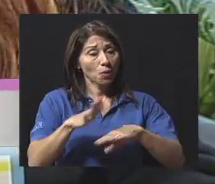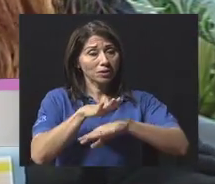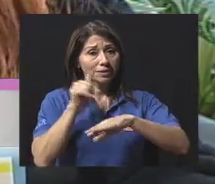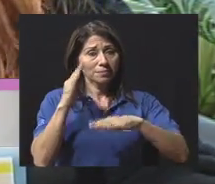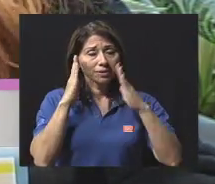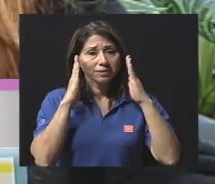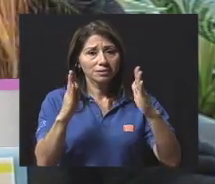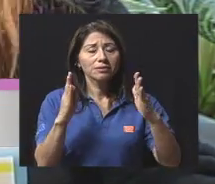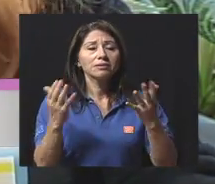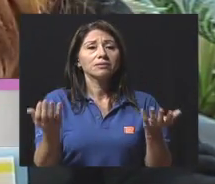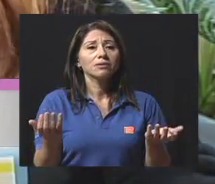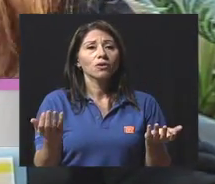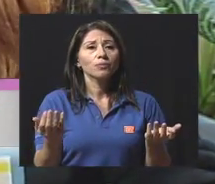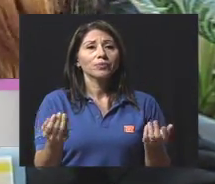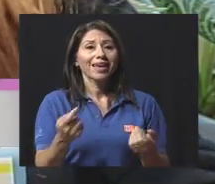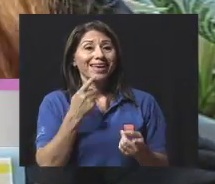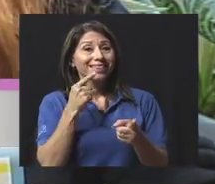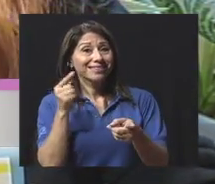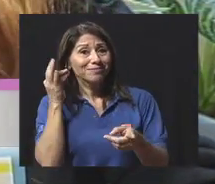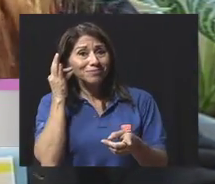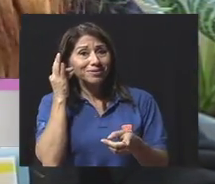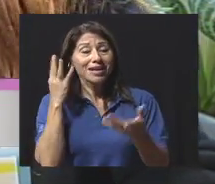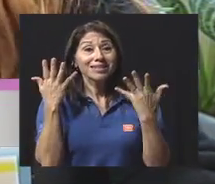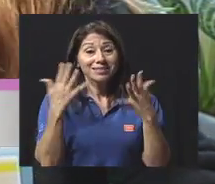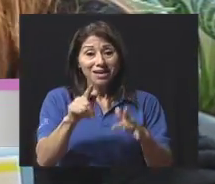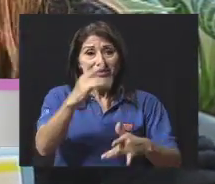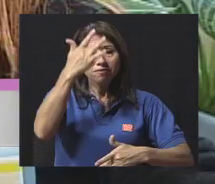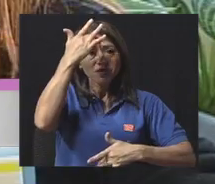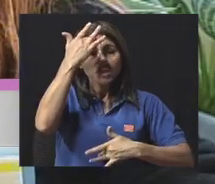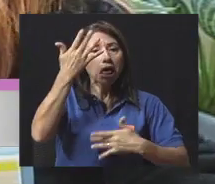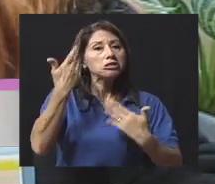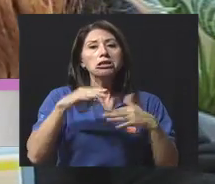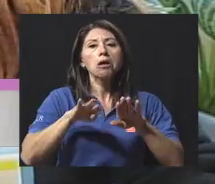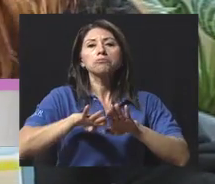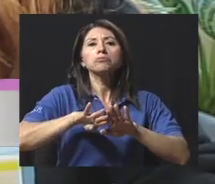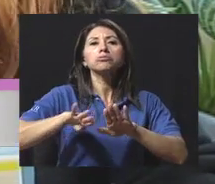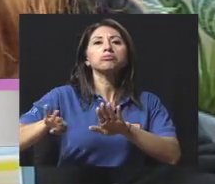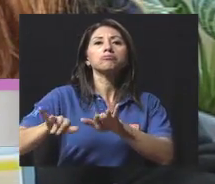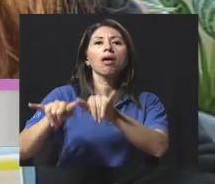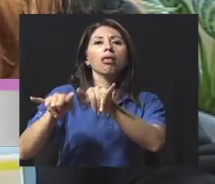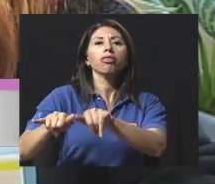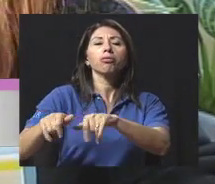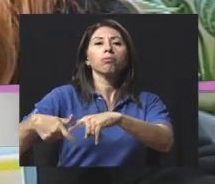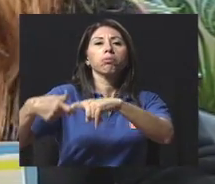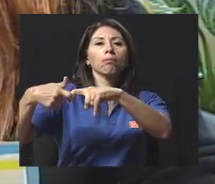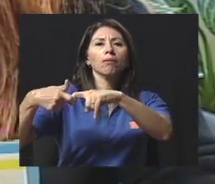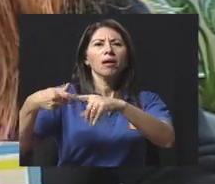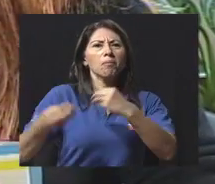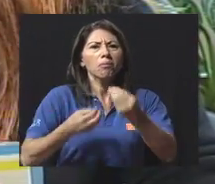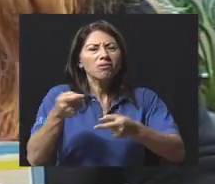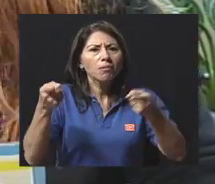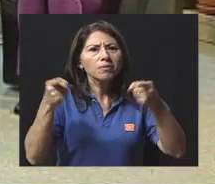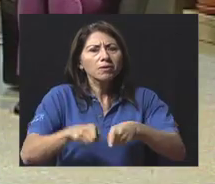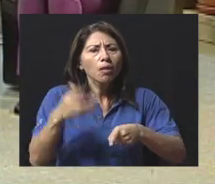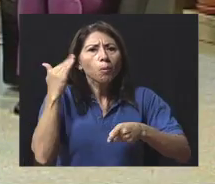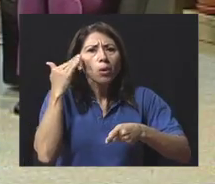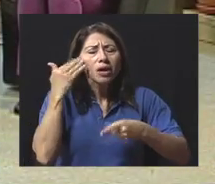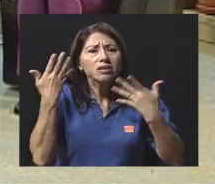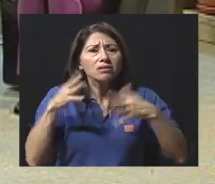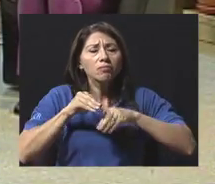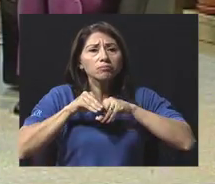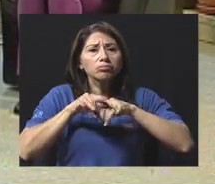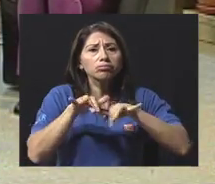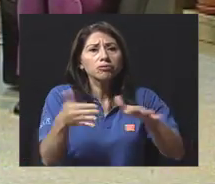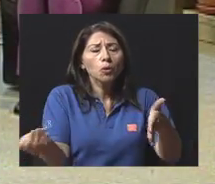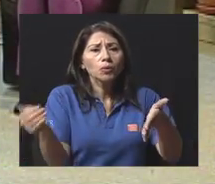que verdad dice Eugenia que fue aislado qué ha pasado por qué se llega a este continente verdad es propio de